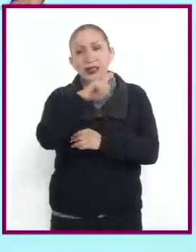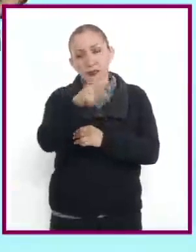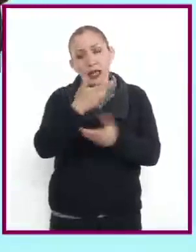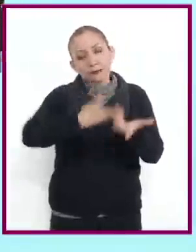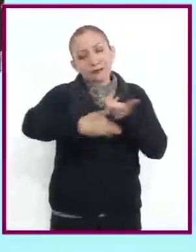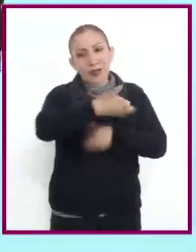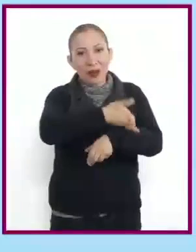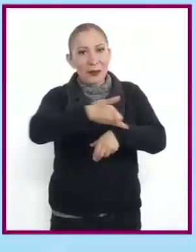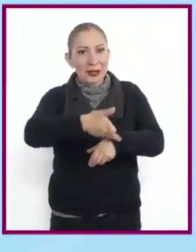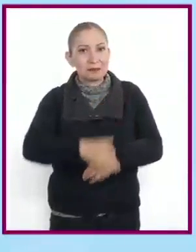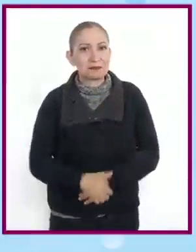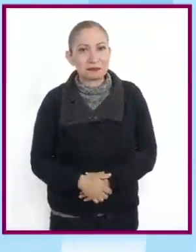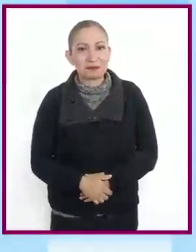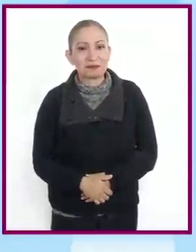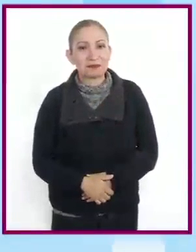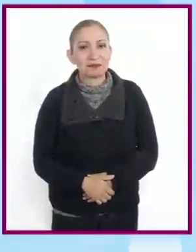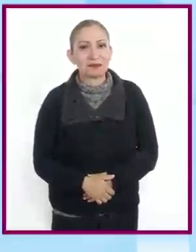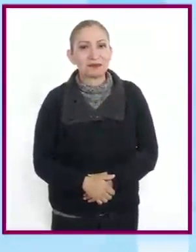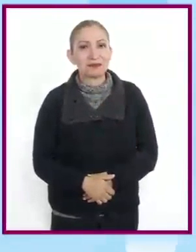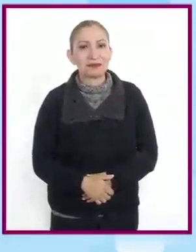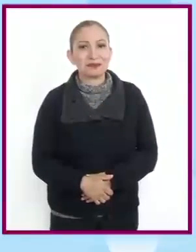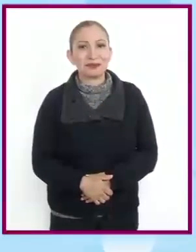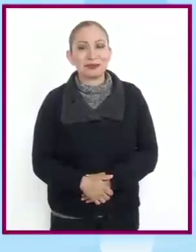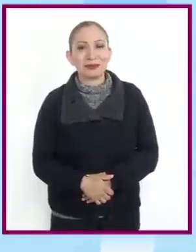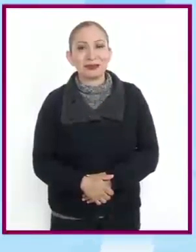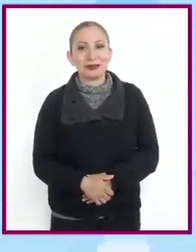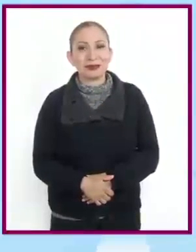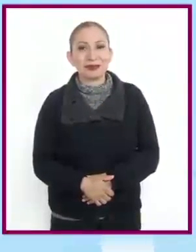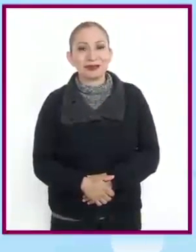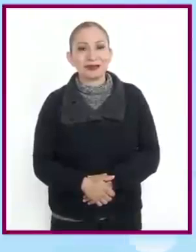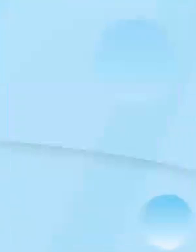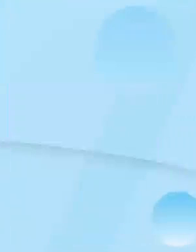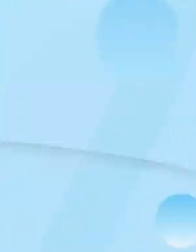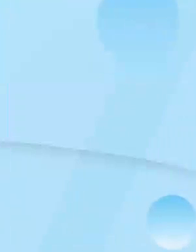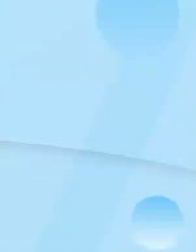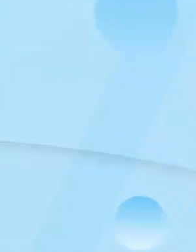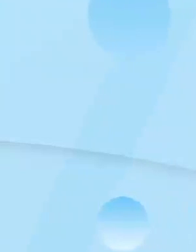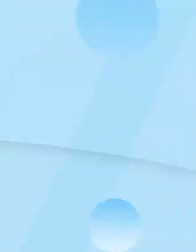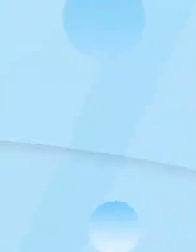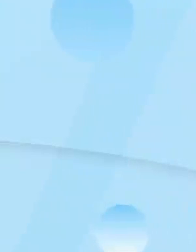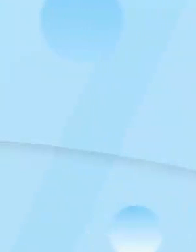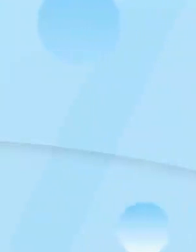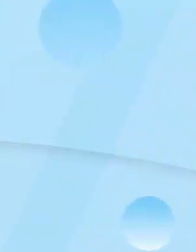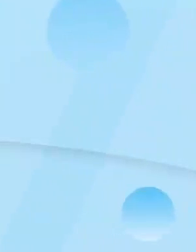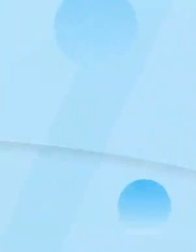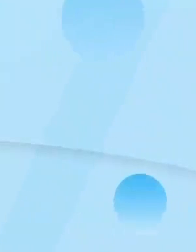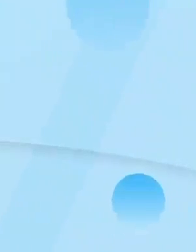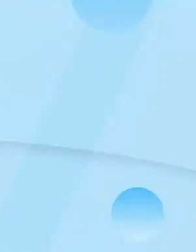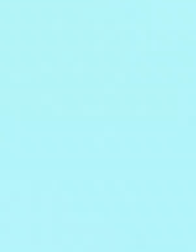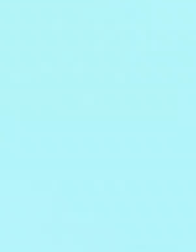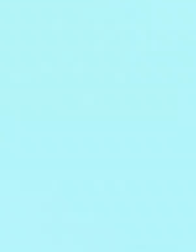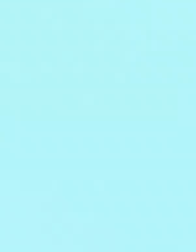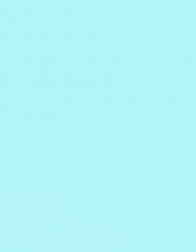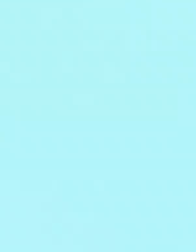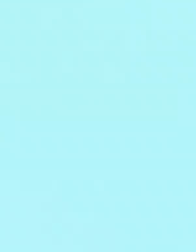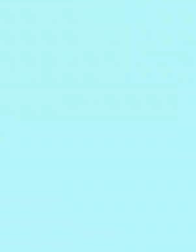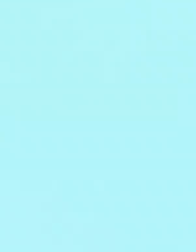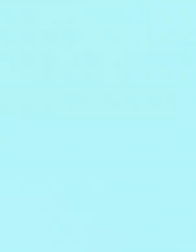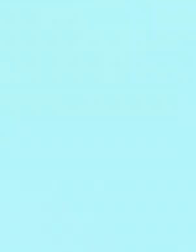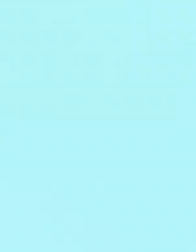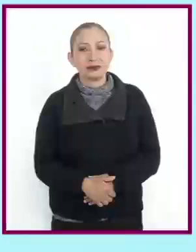sueños, familia y patria. Lo pueden encontrar en los libros del Rincón. Los invitamos a que registren las